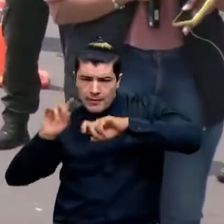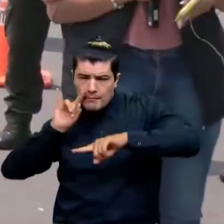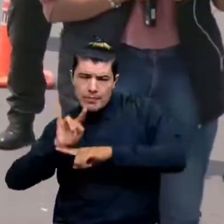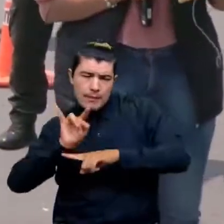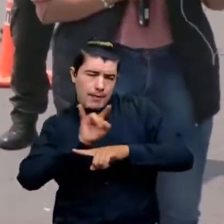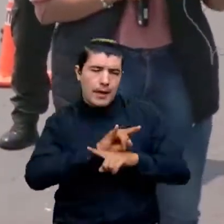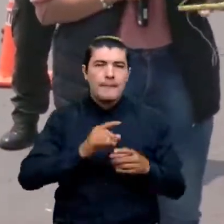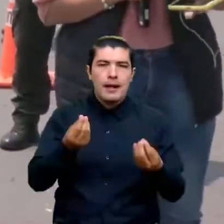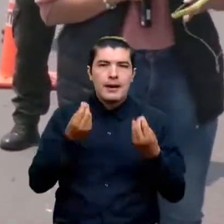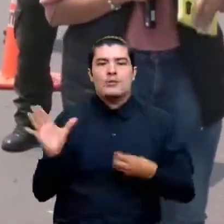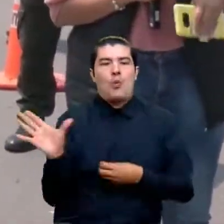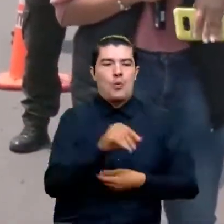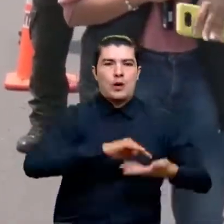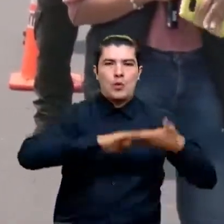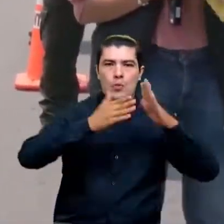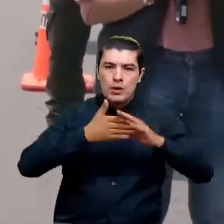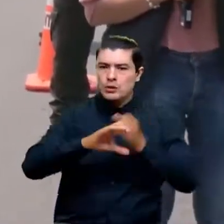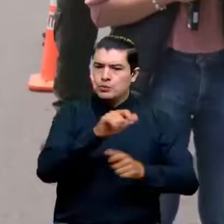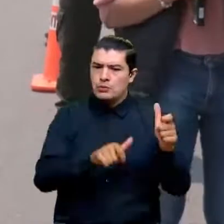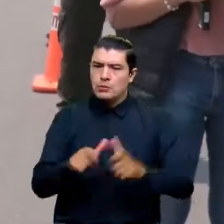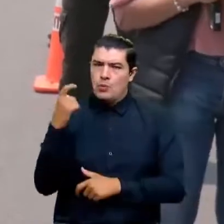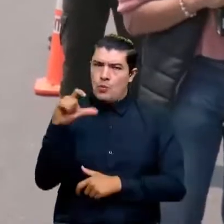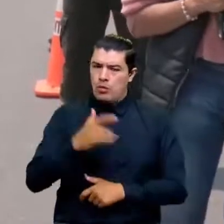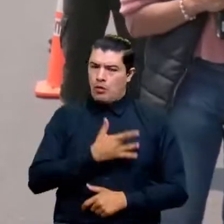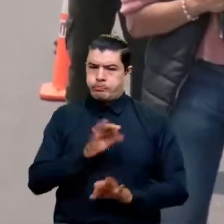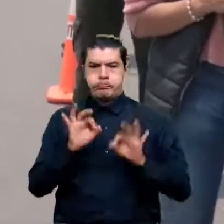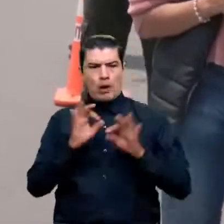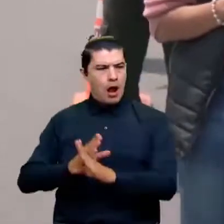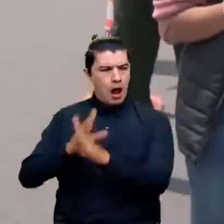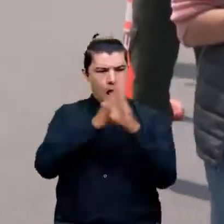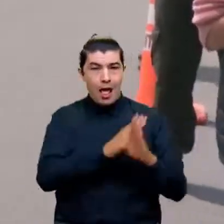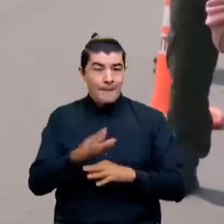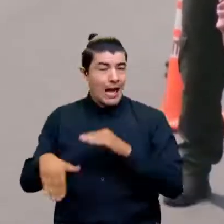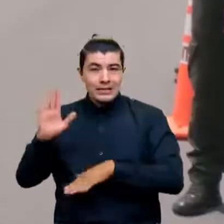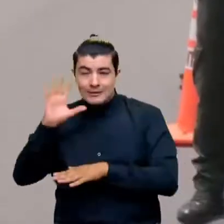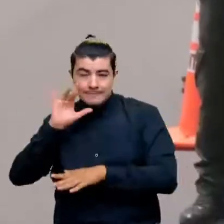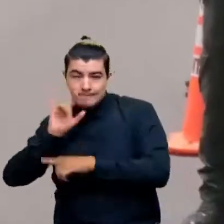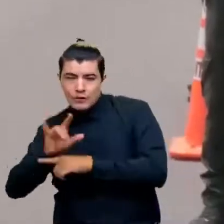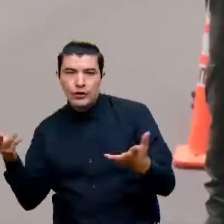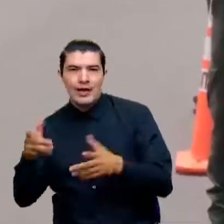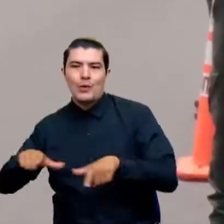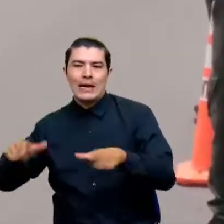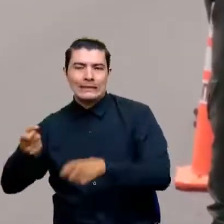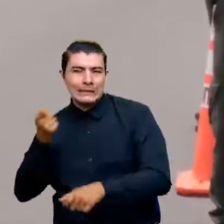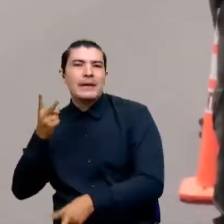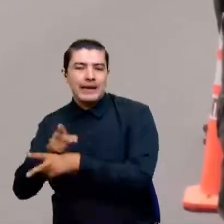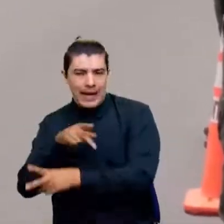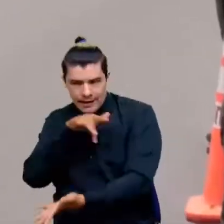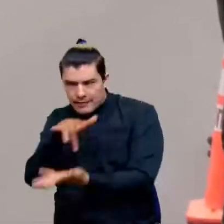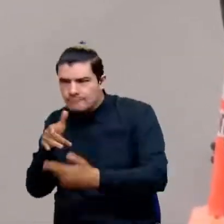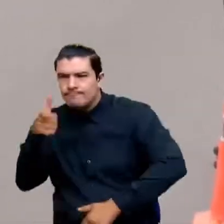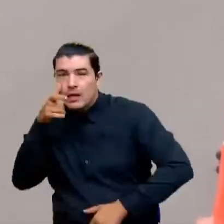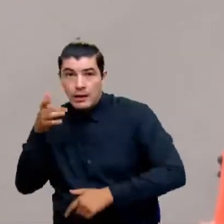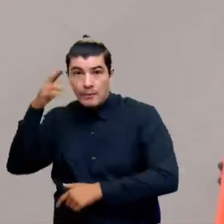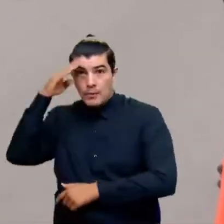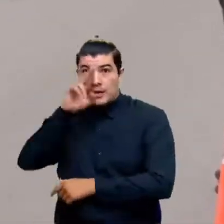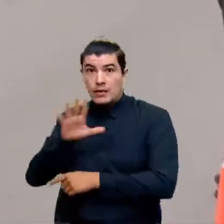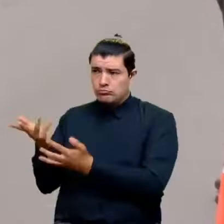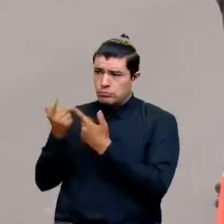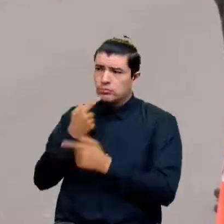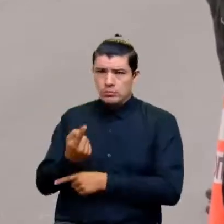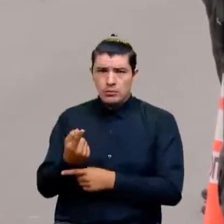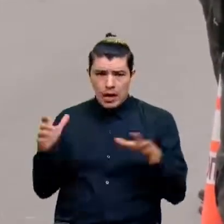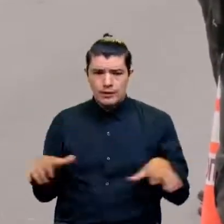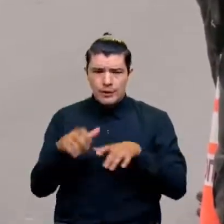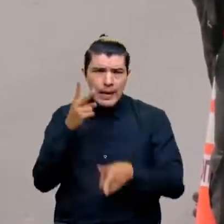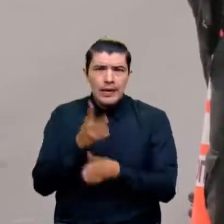generar un acompañamiento a todos los habitantes de la ciudad de Cúcuta, sobre todo en los puntos que son más críticos. Anteriormente la policía nos comentaba que se ha presentado una importante